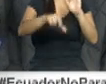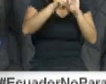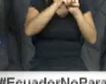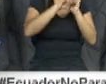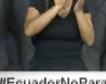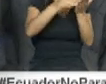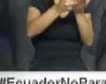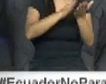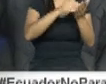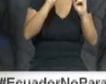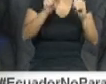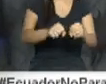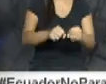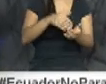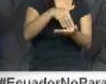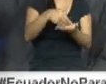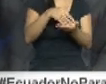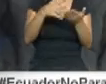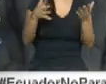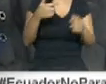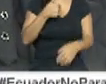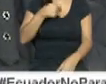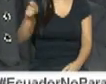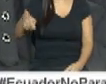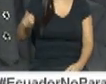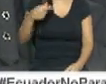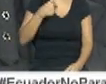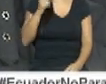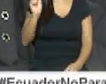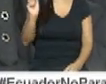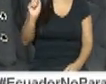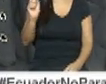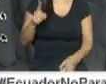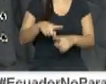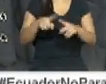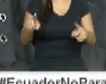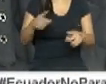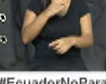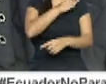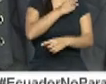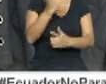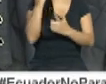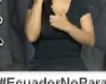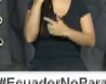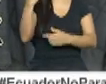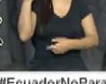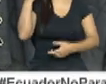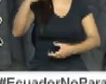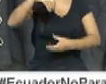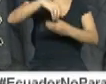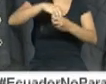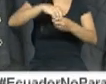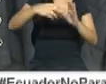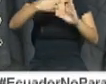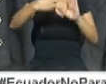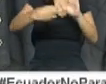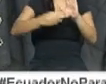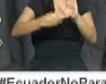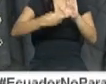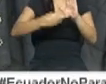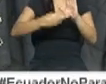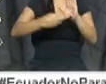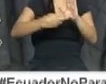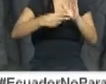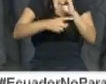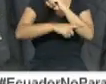discute temas técnicos, jurídicos, porque no soy abogado primero, ¿no? Pero las Fuerzas Armadas tienen códigos disciplinarios que lo sancionan a uno por no